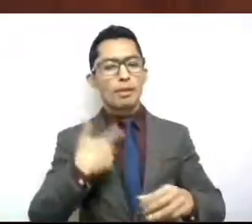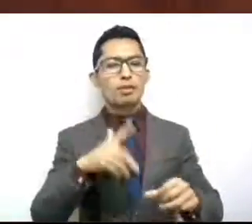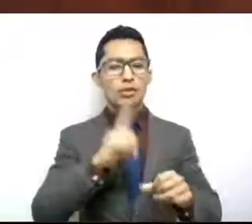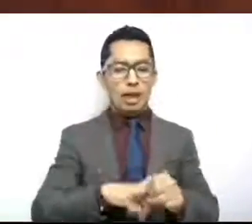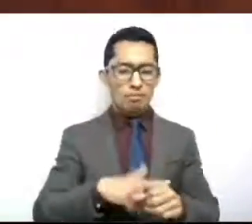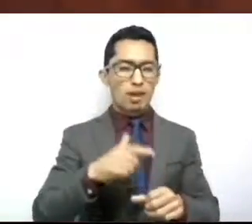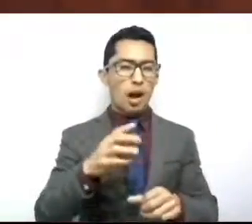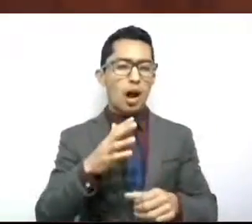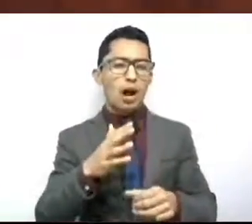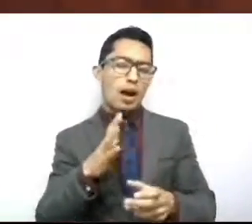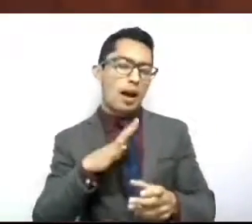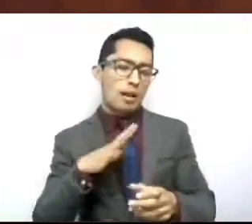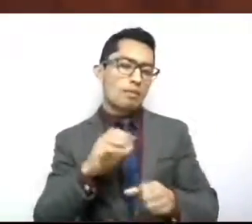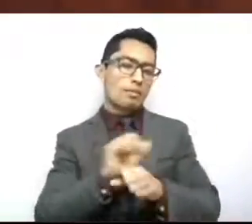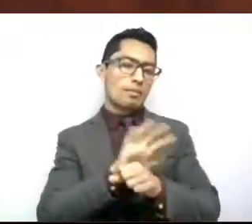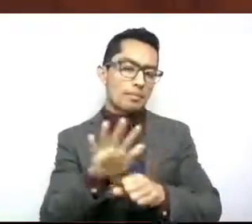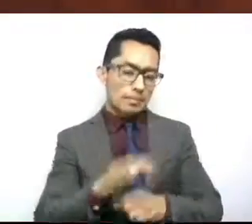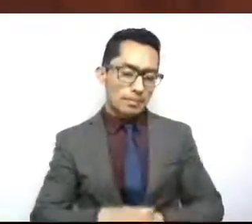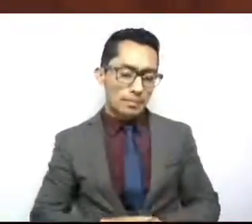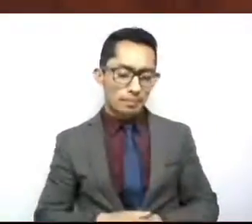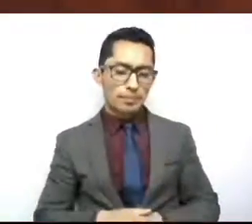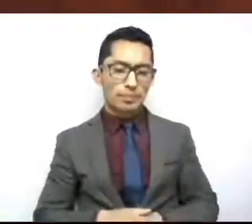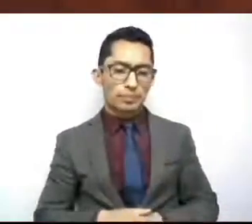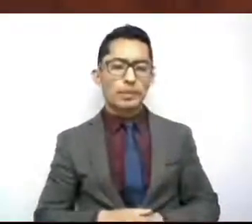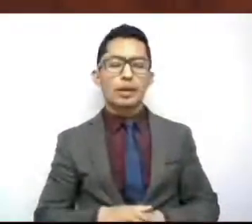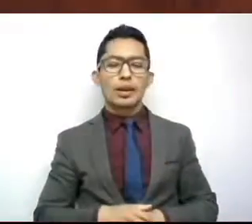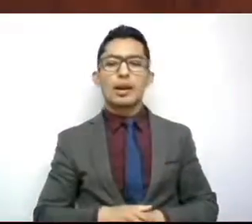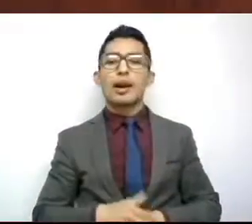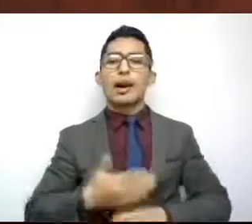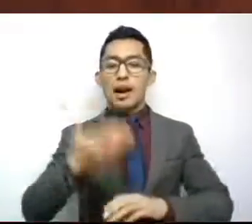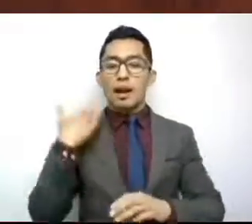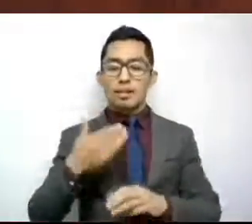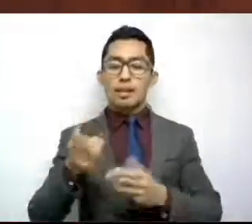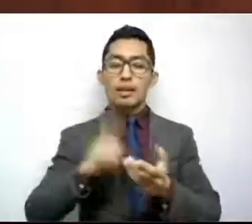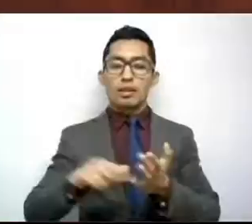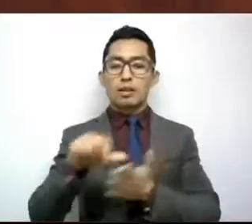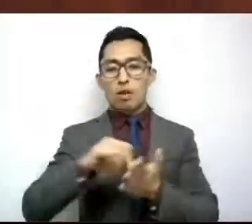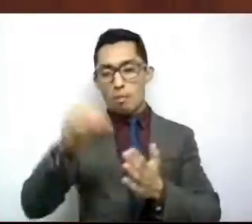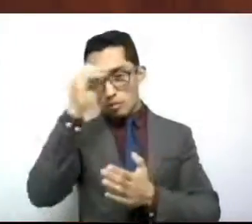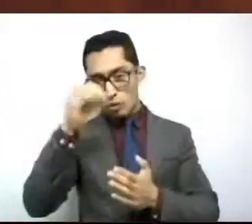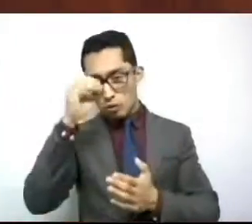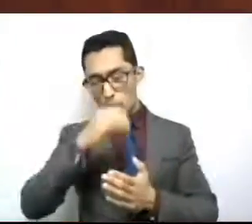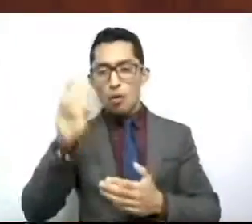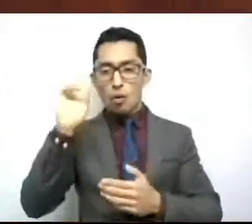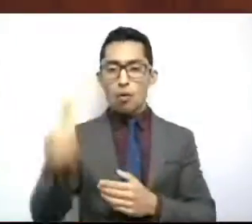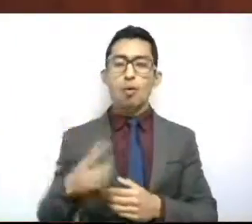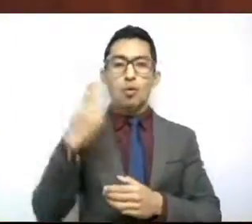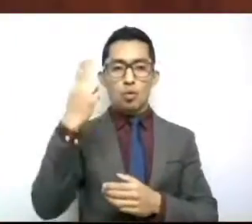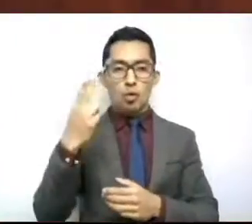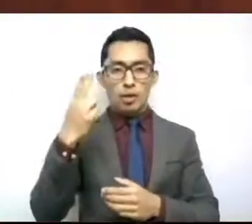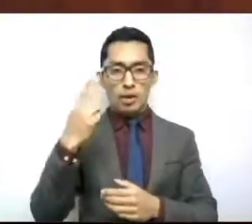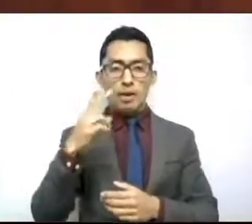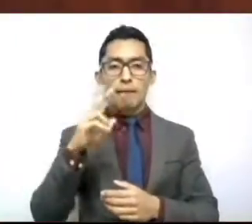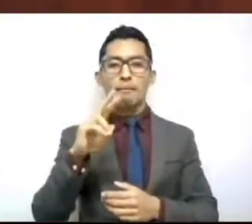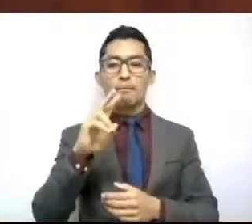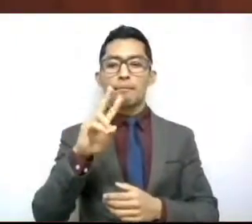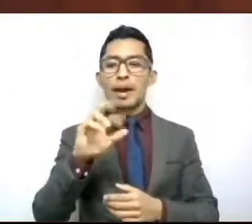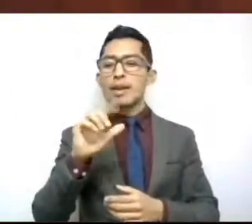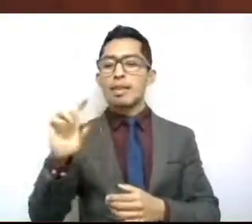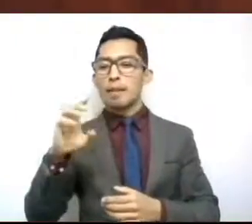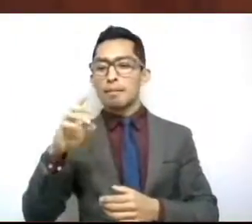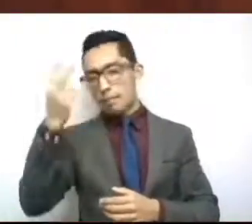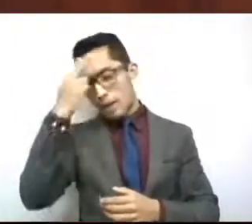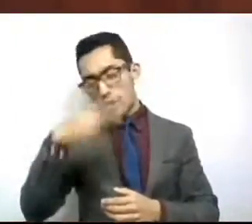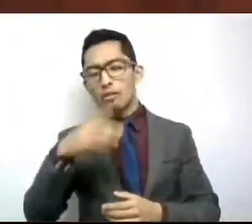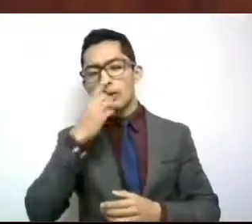pandemia. Un estudio publicado en el Centro de la Opinión Pública de la Universidad de Valle de México arroja luces